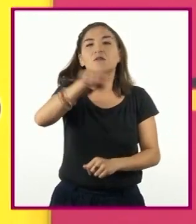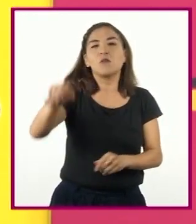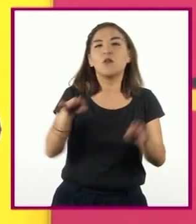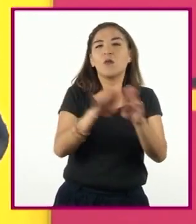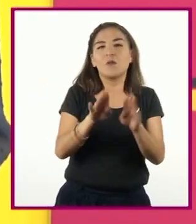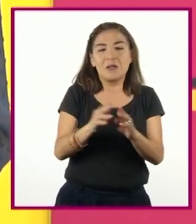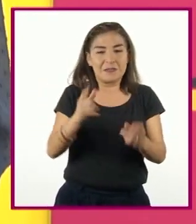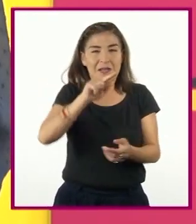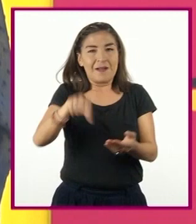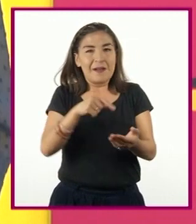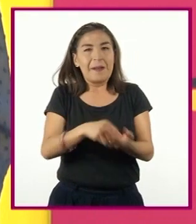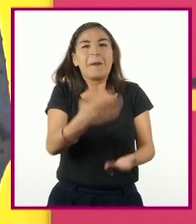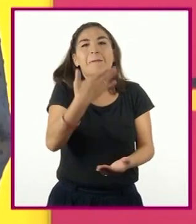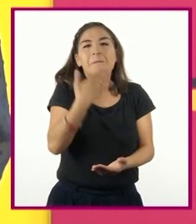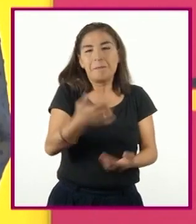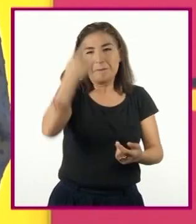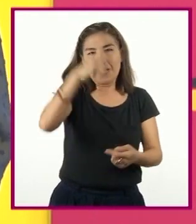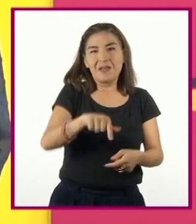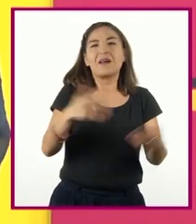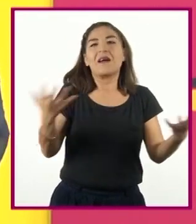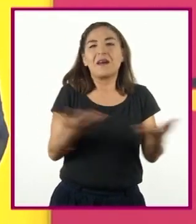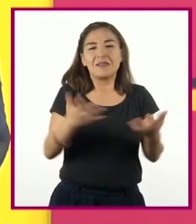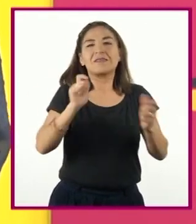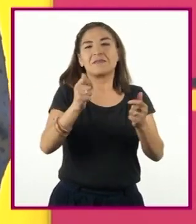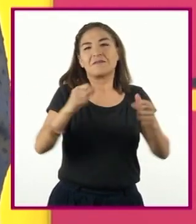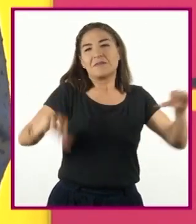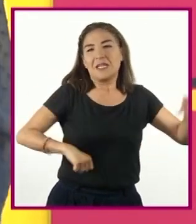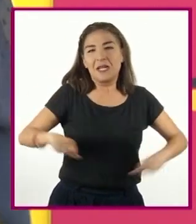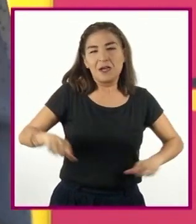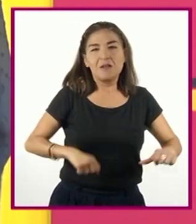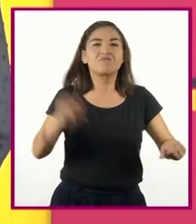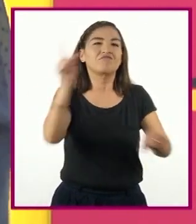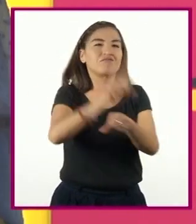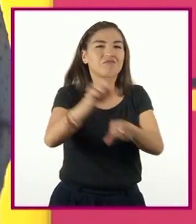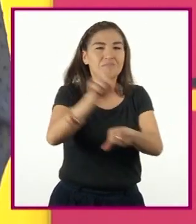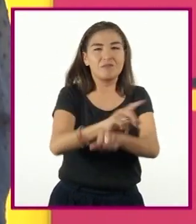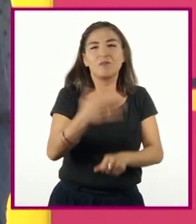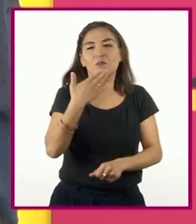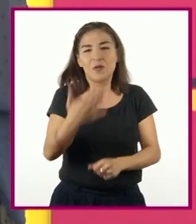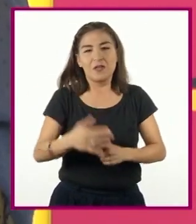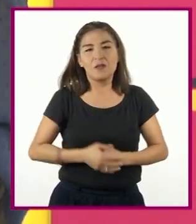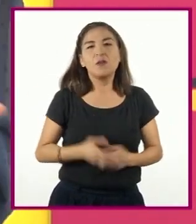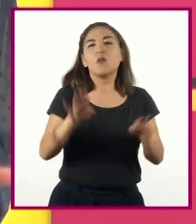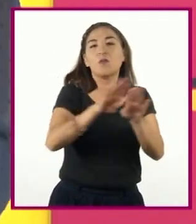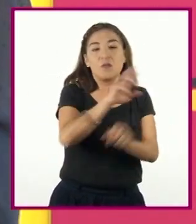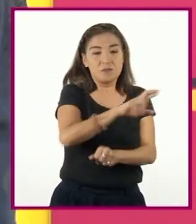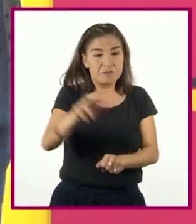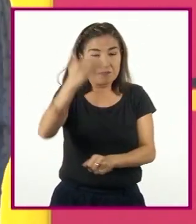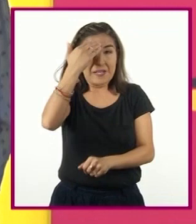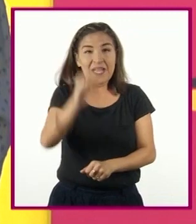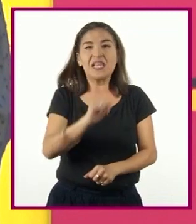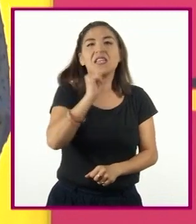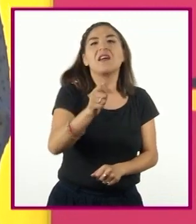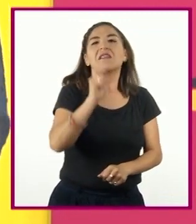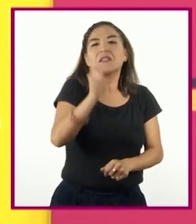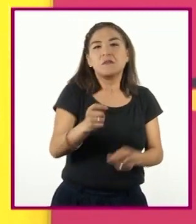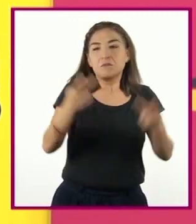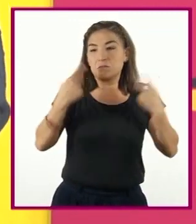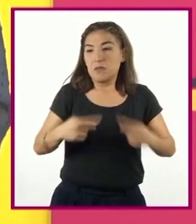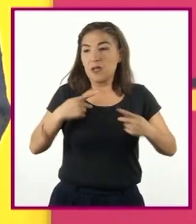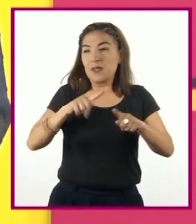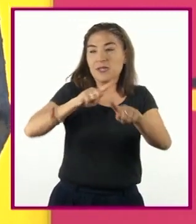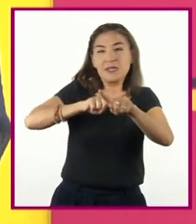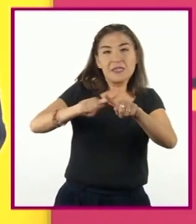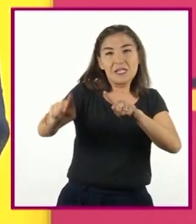con espacios adecuados para la realización de actividades cotidianas, al no reconocer a las y los que son distintos